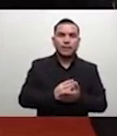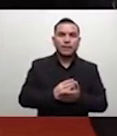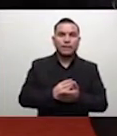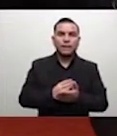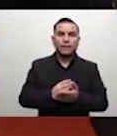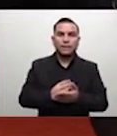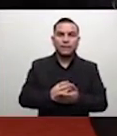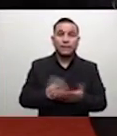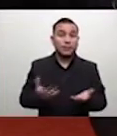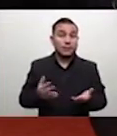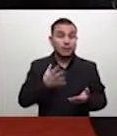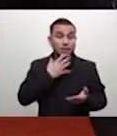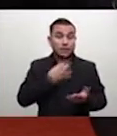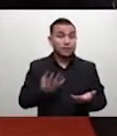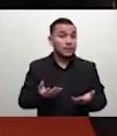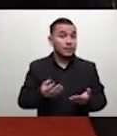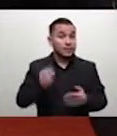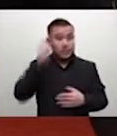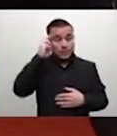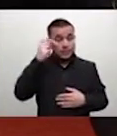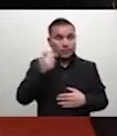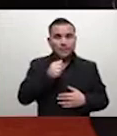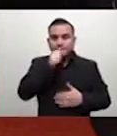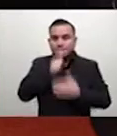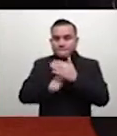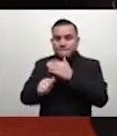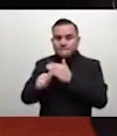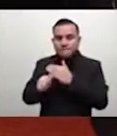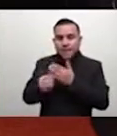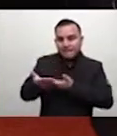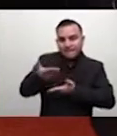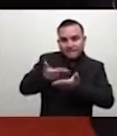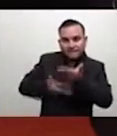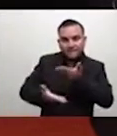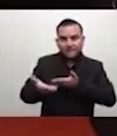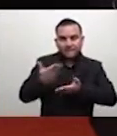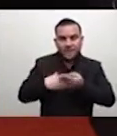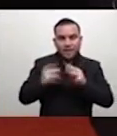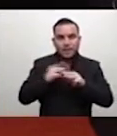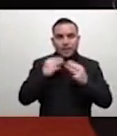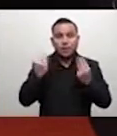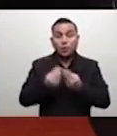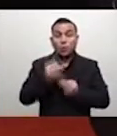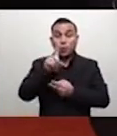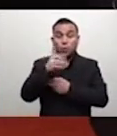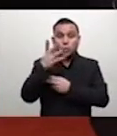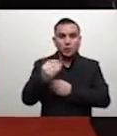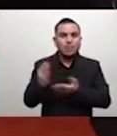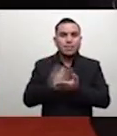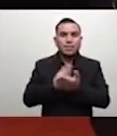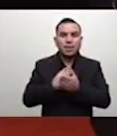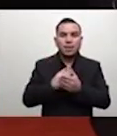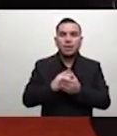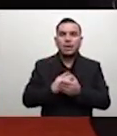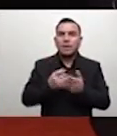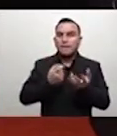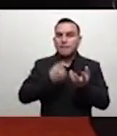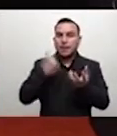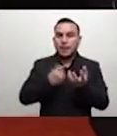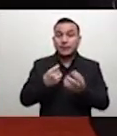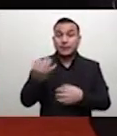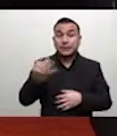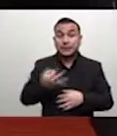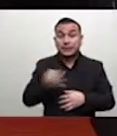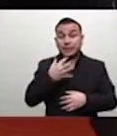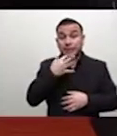y con tregua y en medio de una tregua así oscura por supuesto pactando con criminales tuvieron un día sin homicidios por su apropiación o